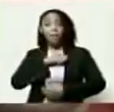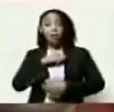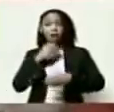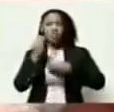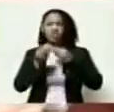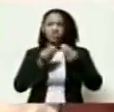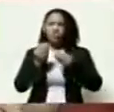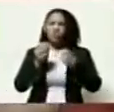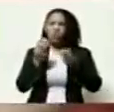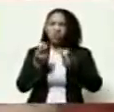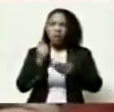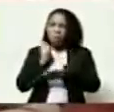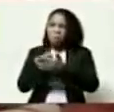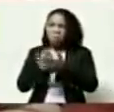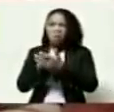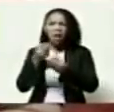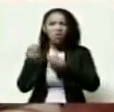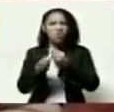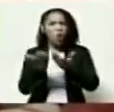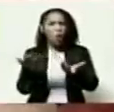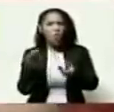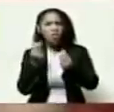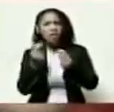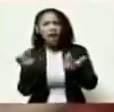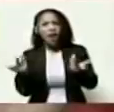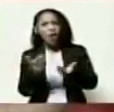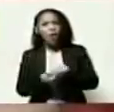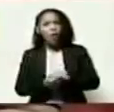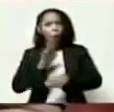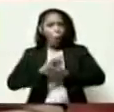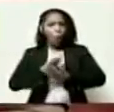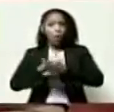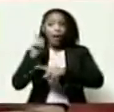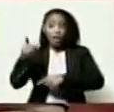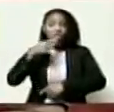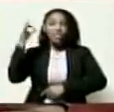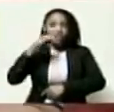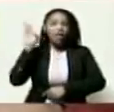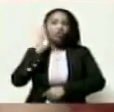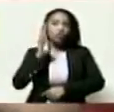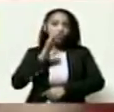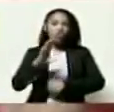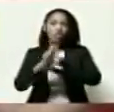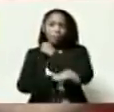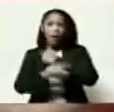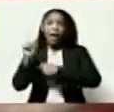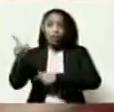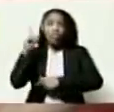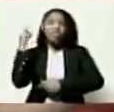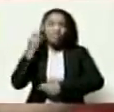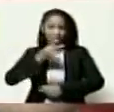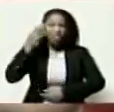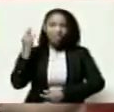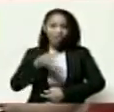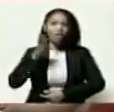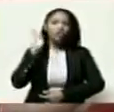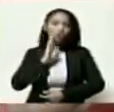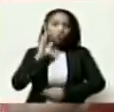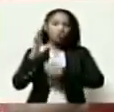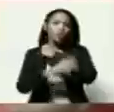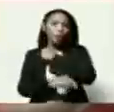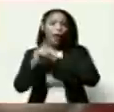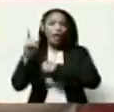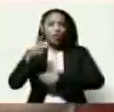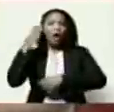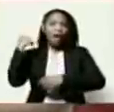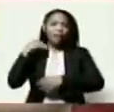¿Con qué se pagan eso? Porque en verdad son corruptos. En verdad, la verdad es que son